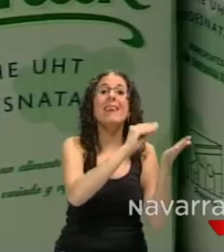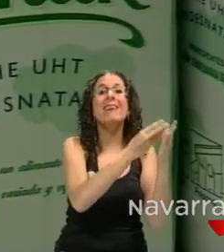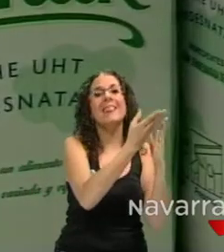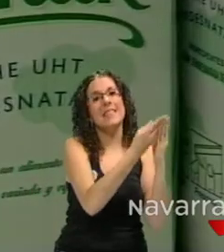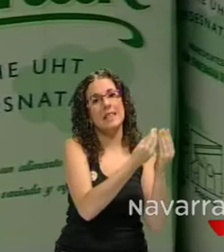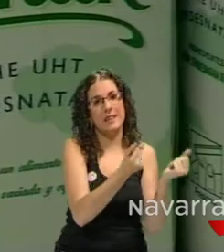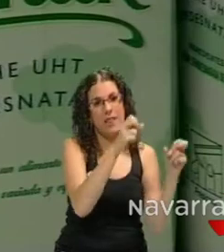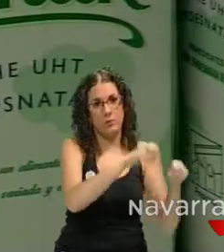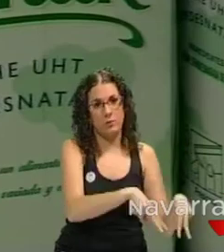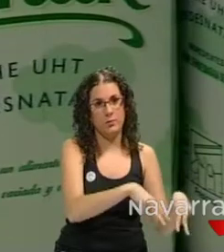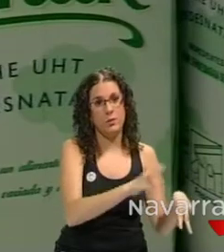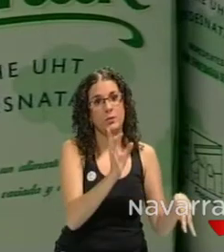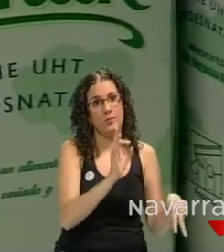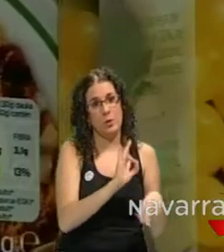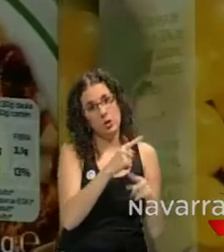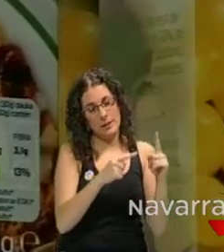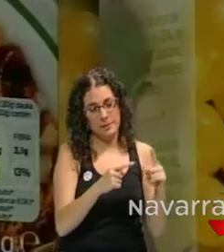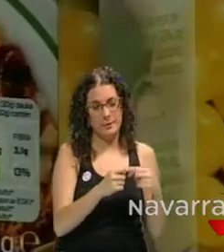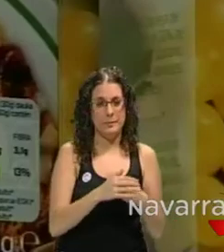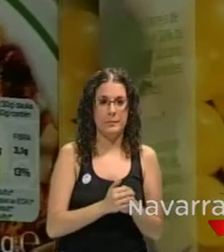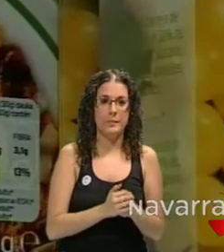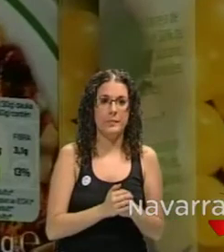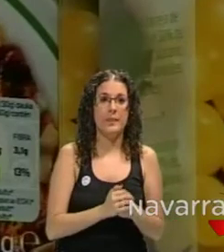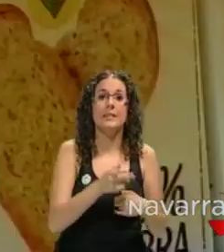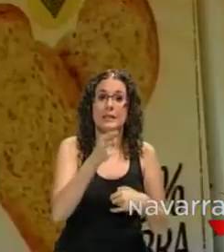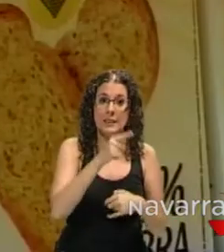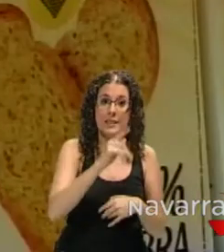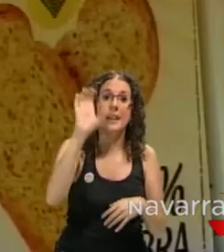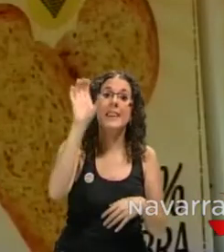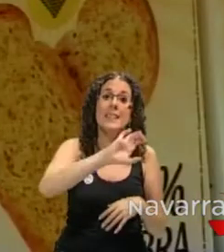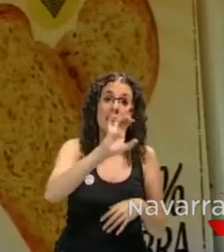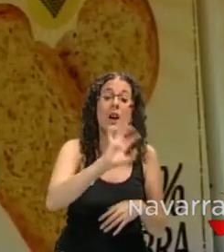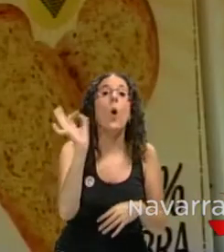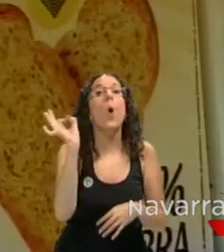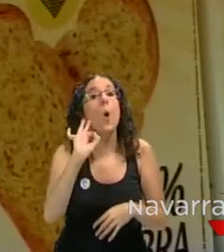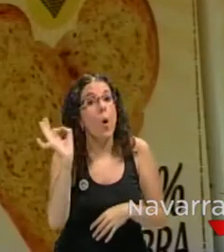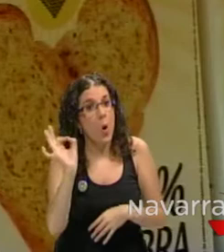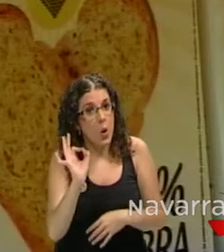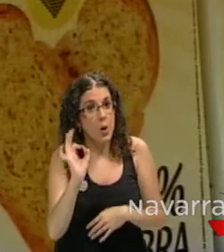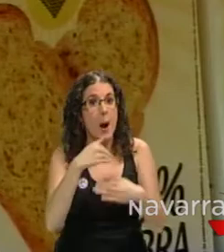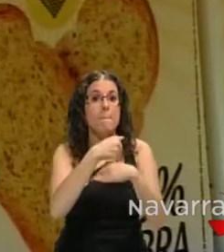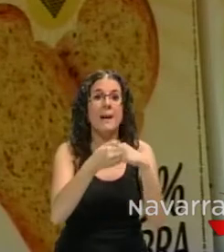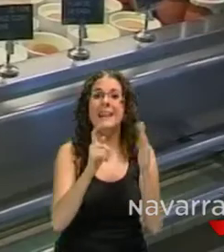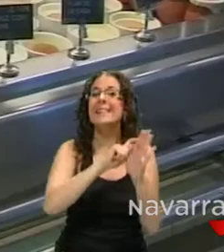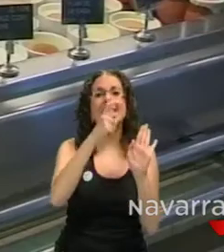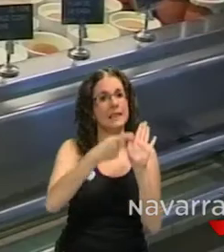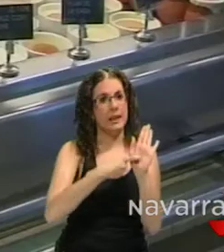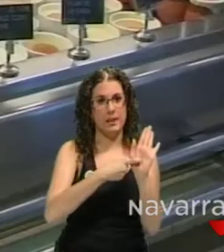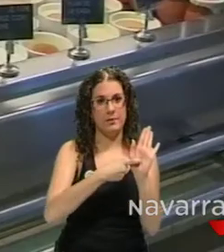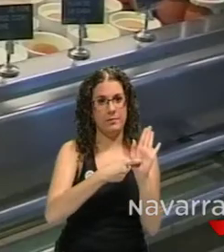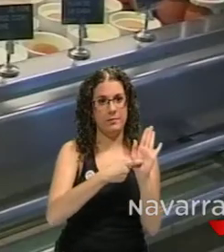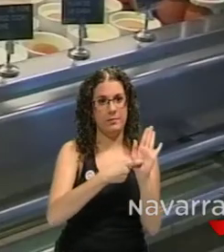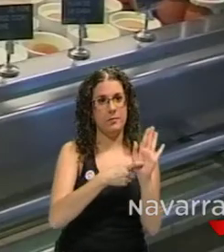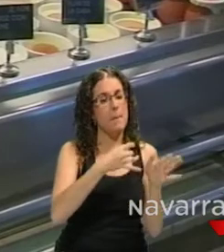o semidesnatados, también elegir cereales o pan integral frente a alimentos blancos o